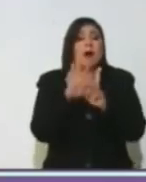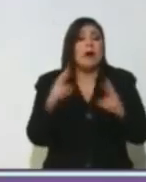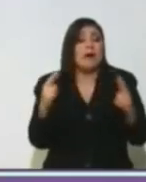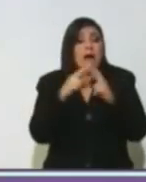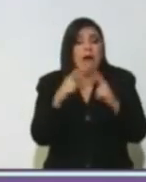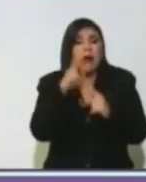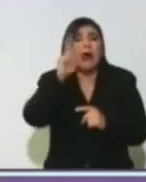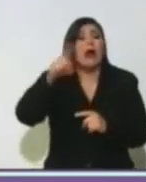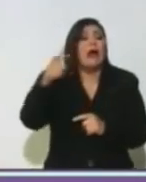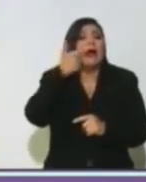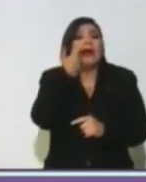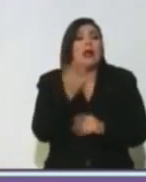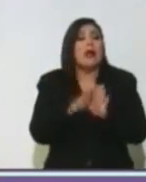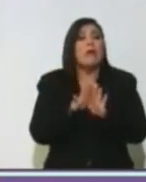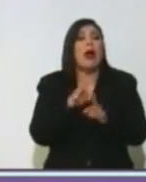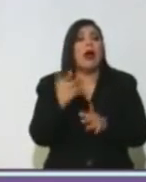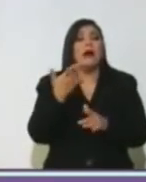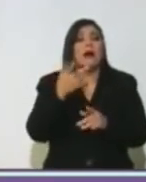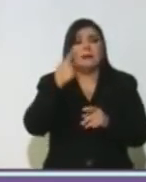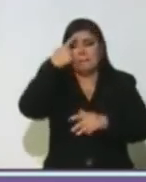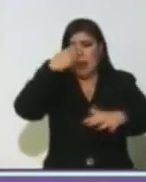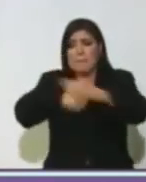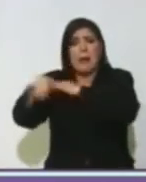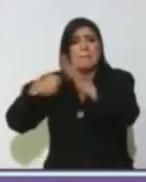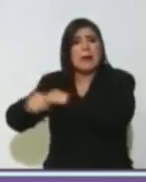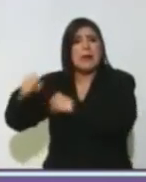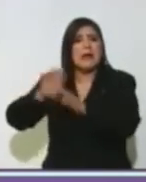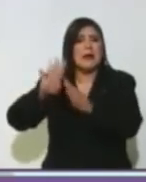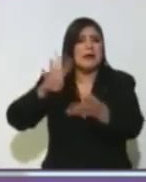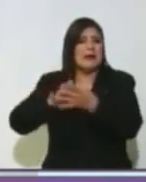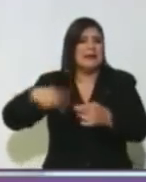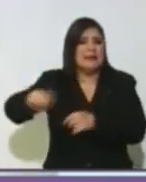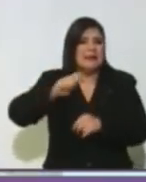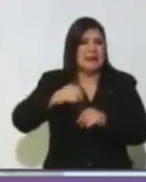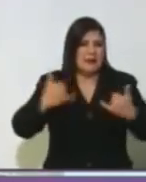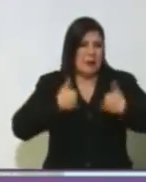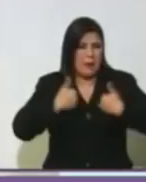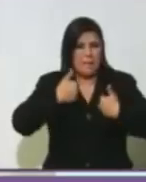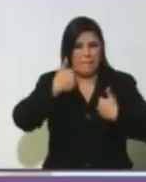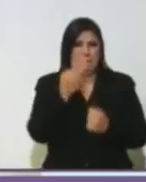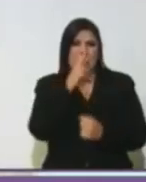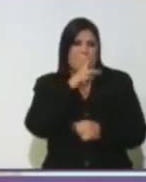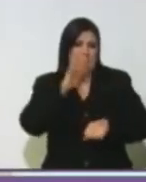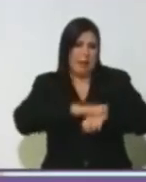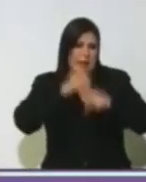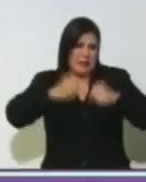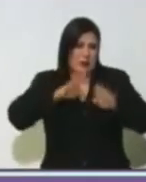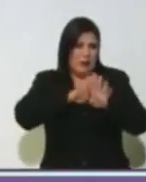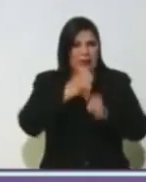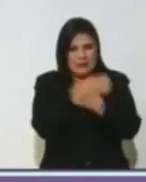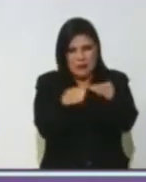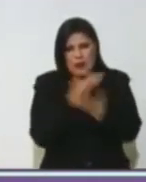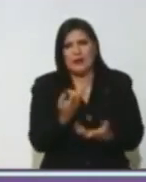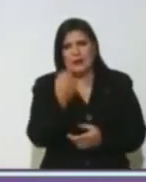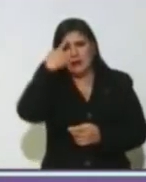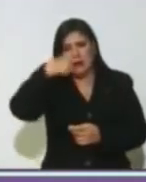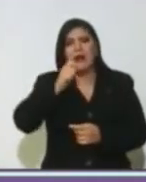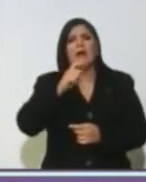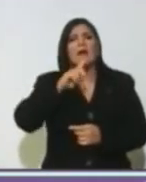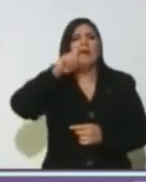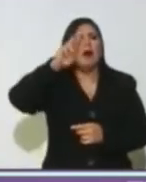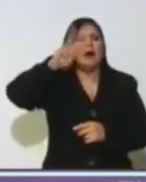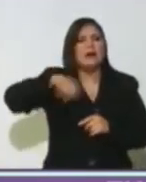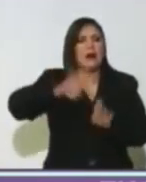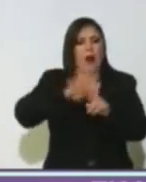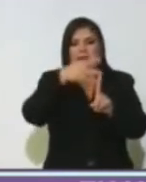que quiere mandar a los adolescentes a las prisiones en vez de mandarlos a las escuelas y negar la existencia de la comunidad lgtb de